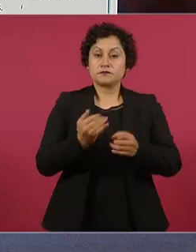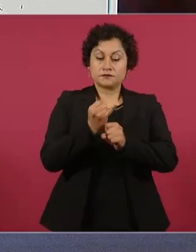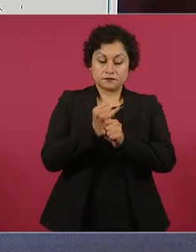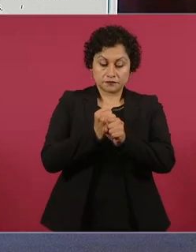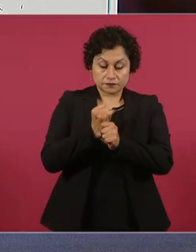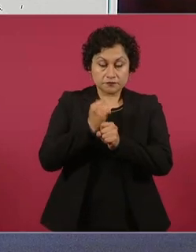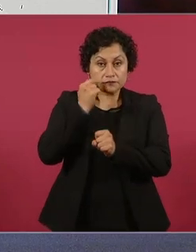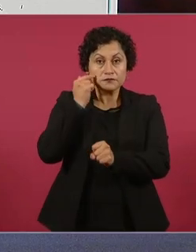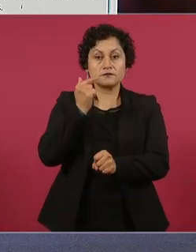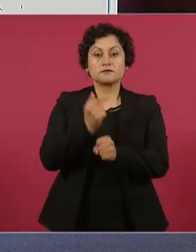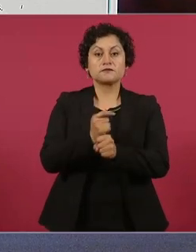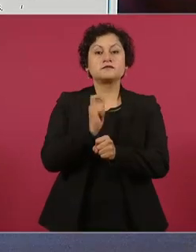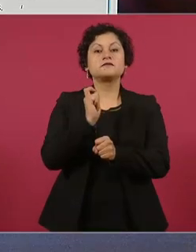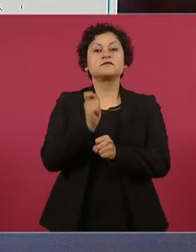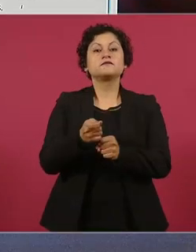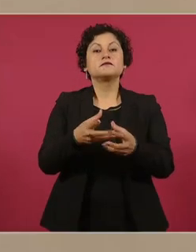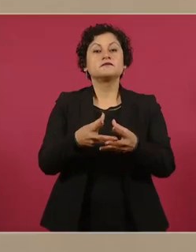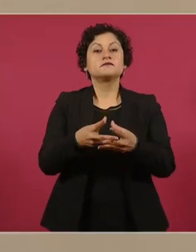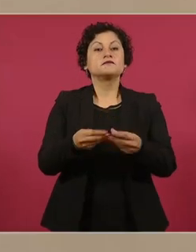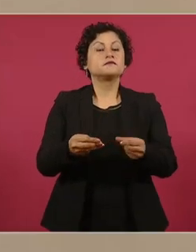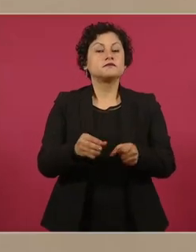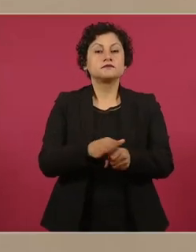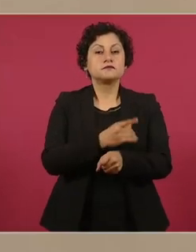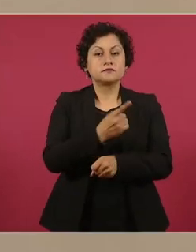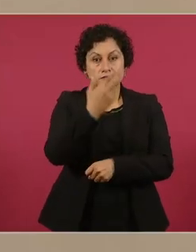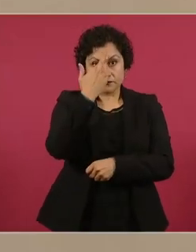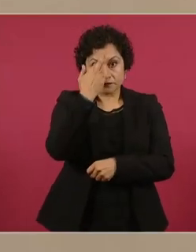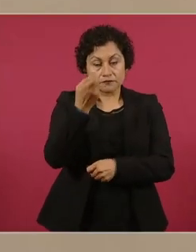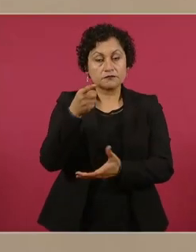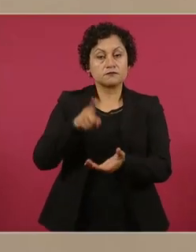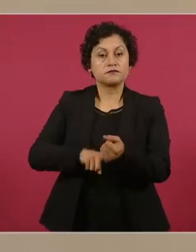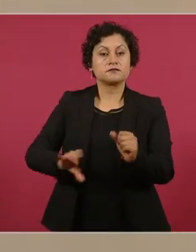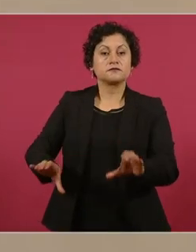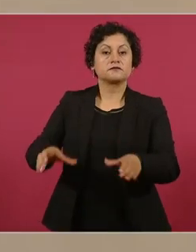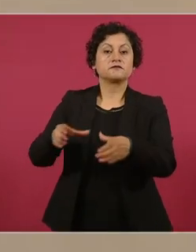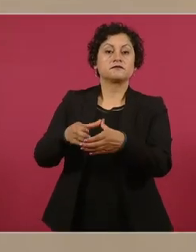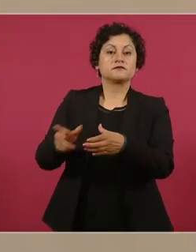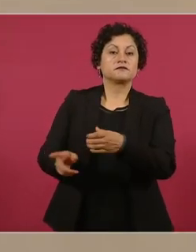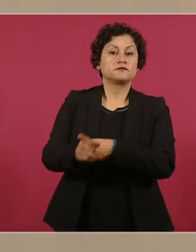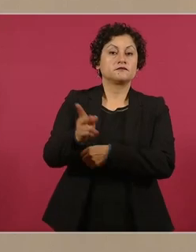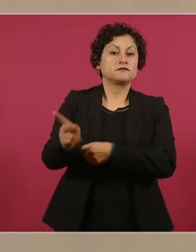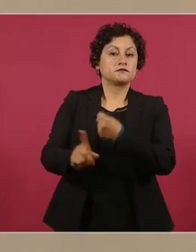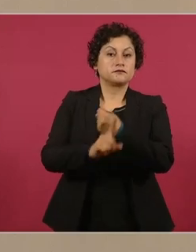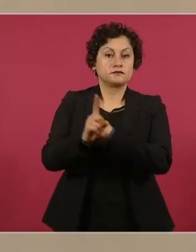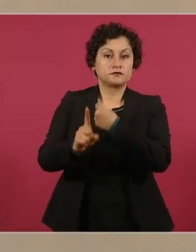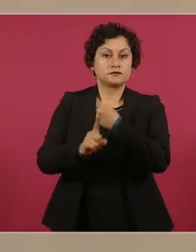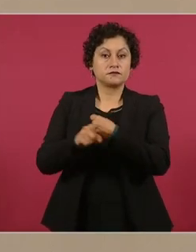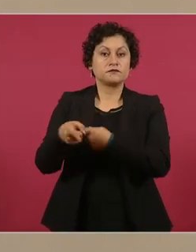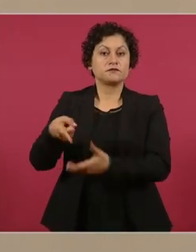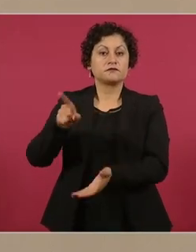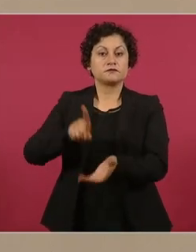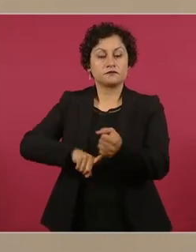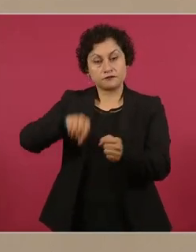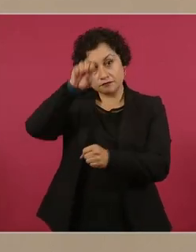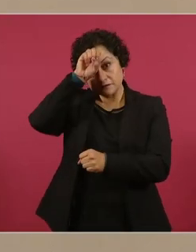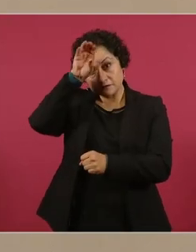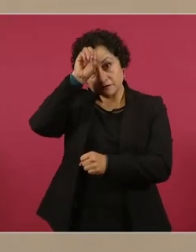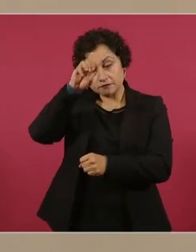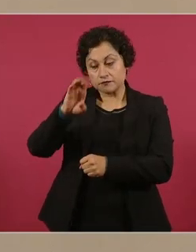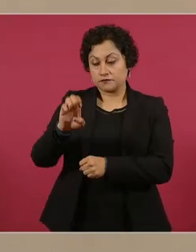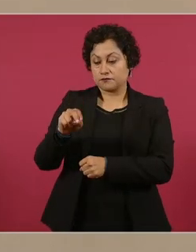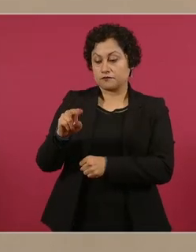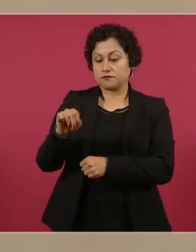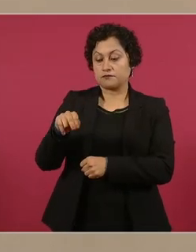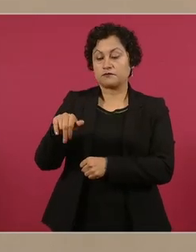desaparición se debió a un conflicto comunitario y jurídico por la explotación de la mina, las encinas en el